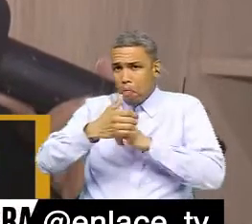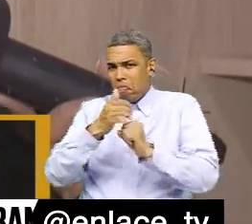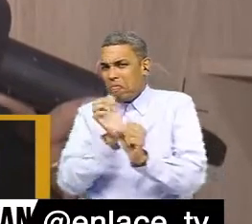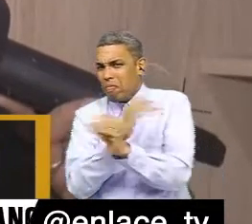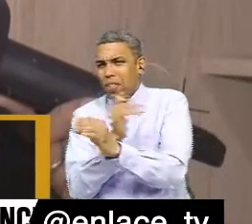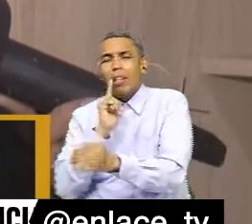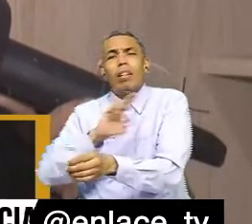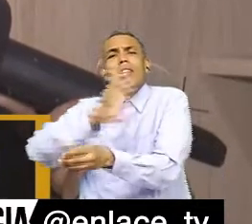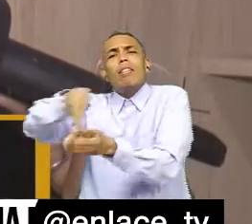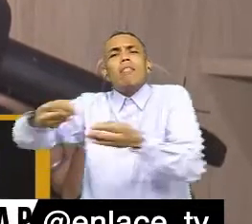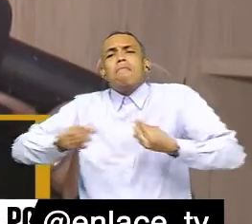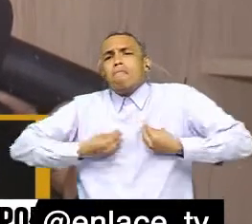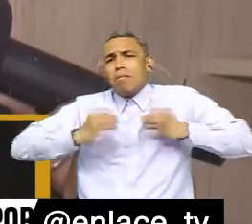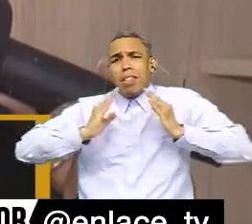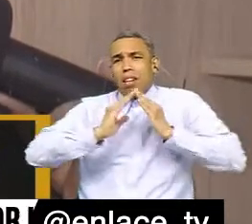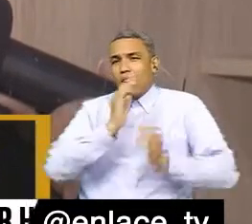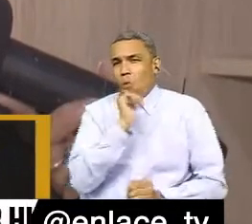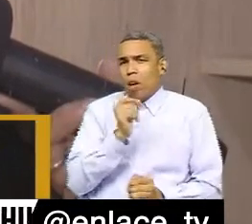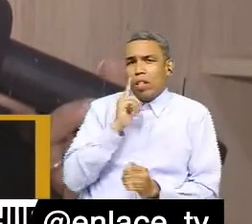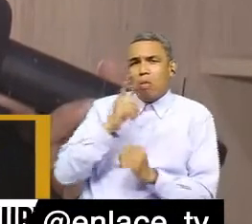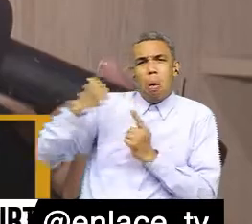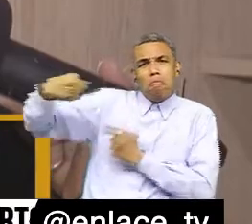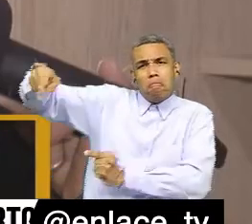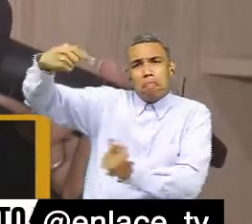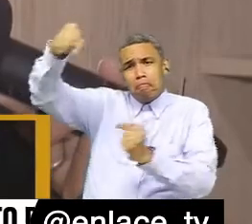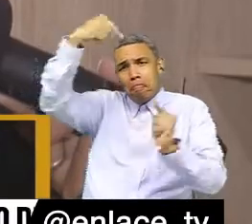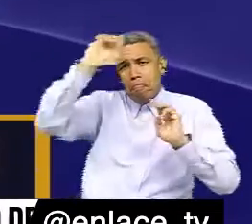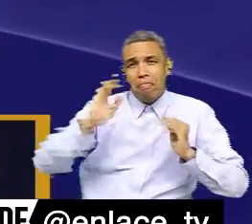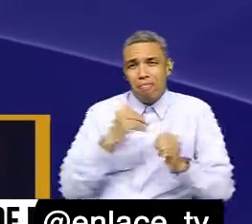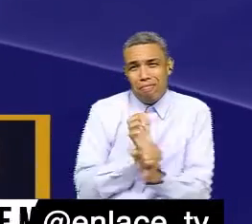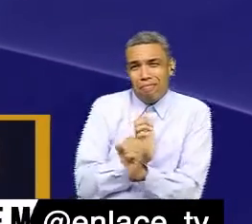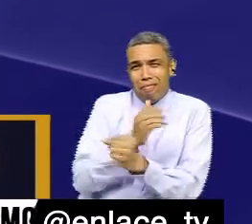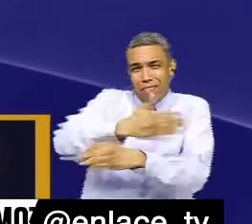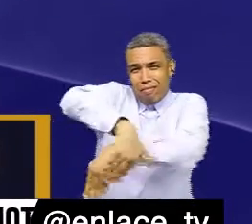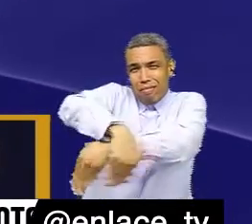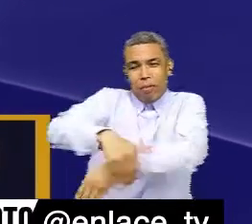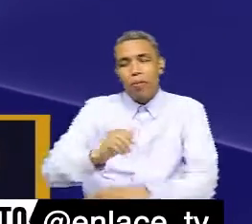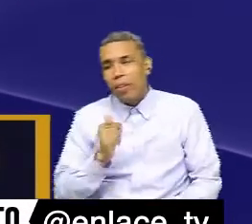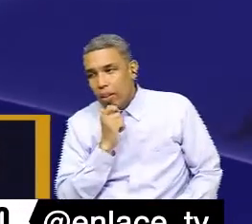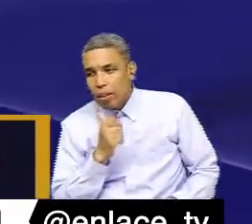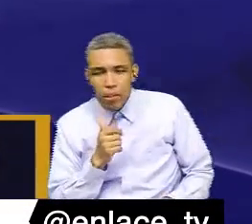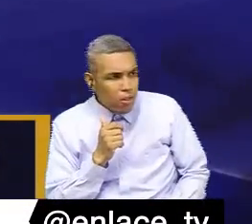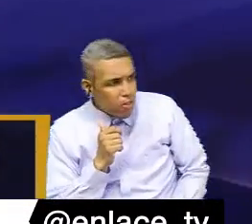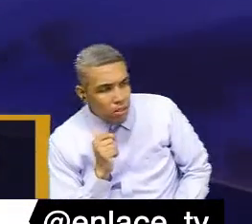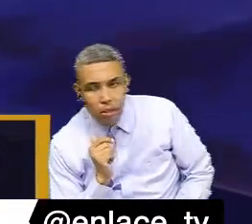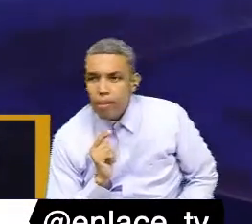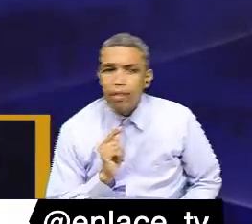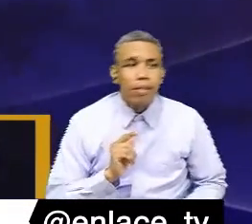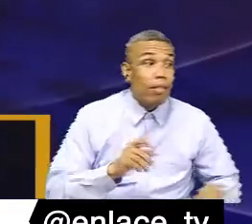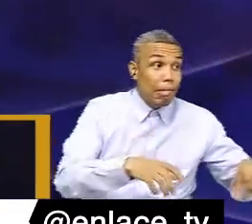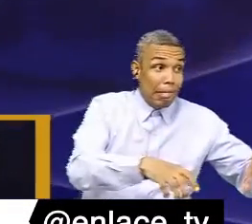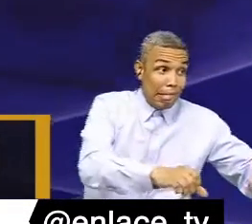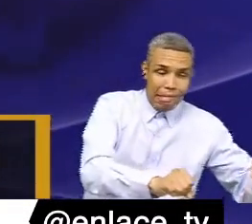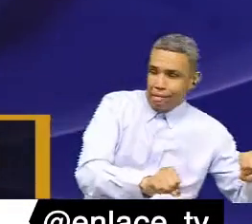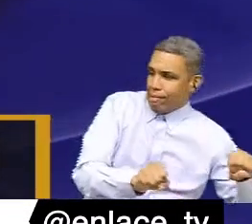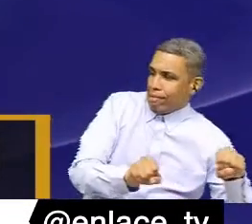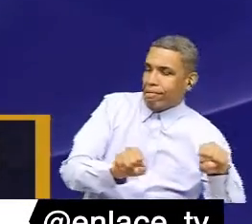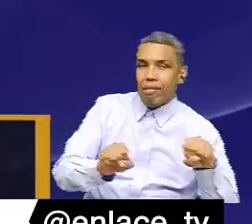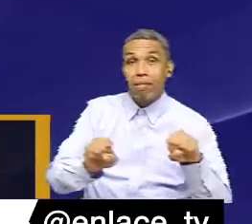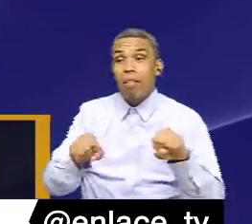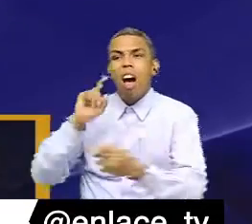con policía judicial ya teníamos informaciones donde llevan este tipo de vehículos posteriormente para ser desvalijados